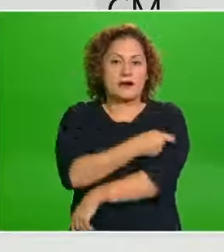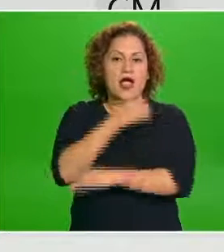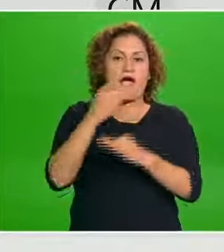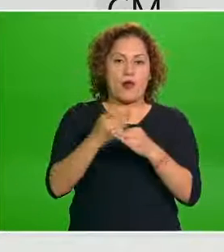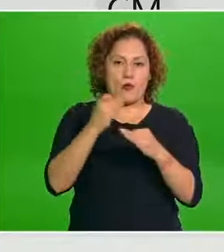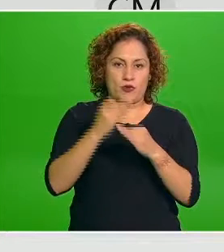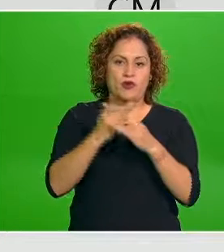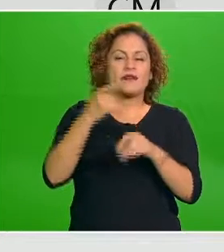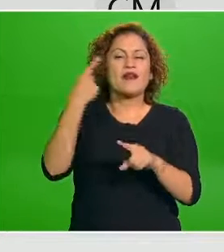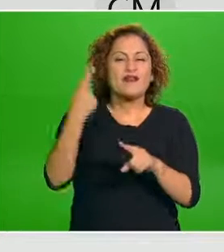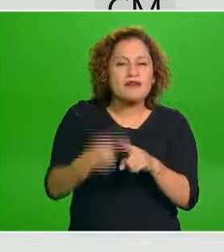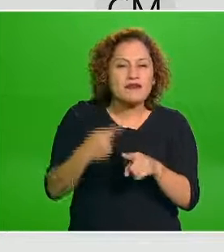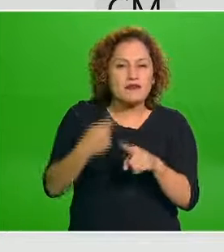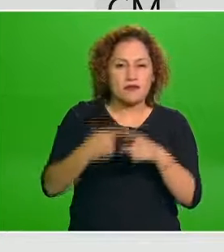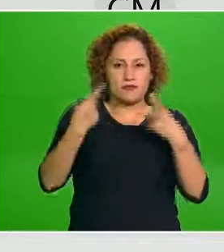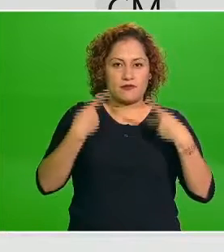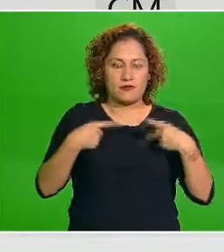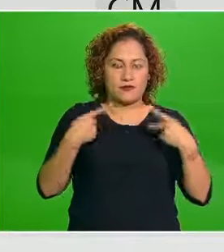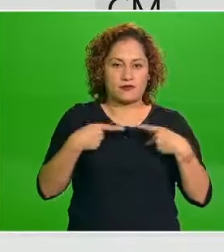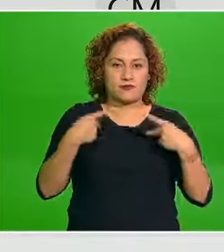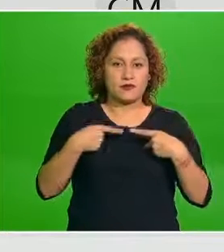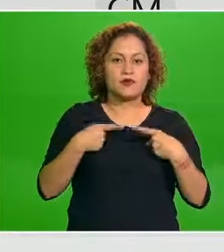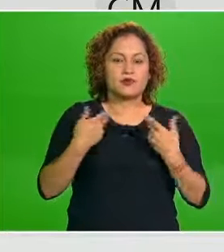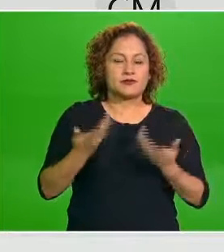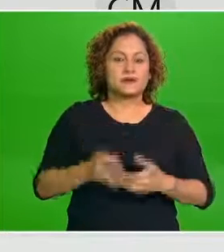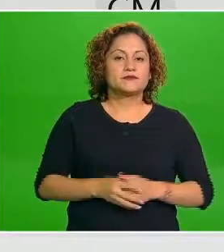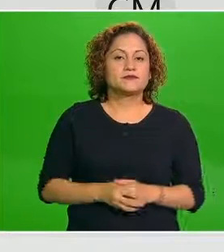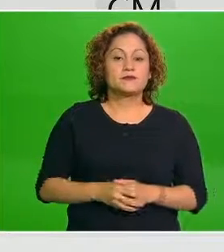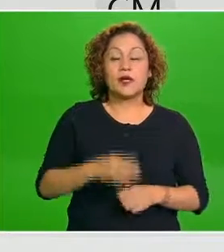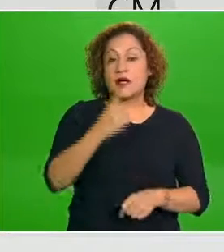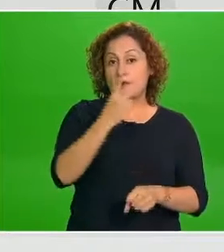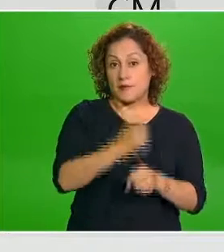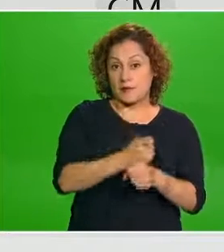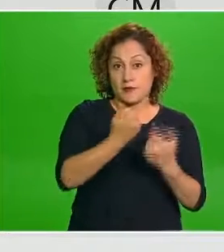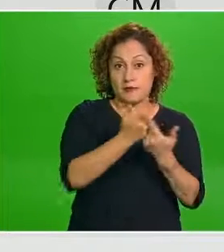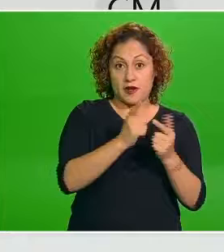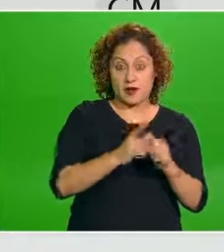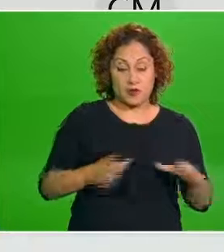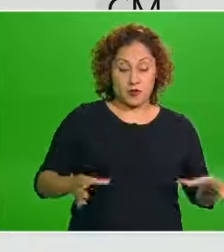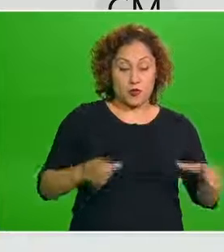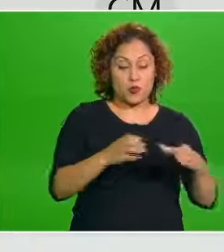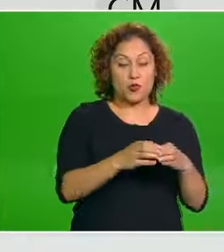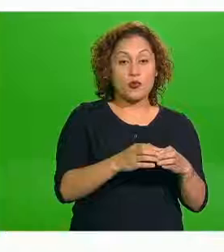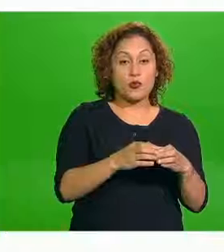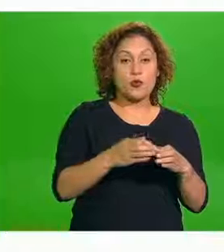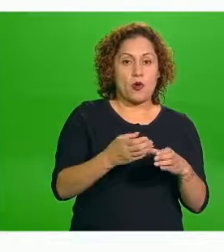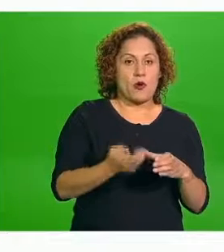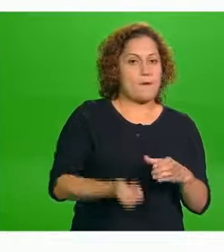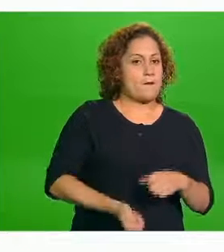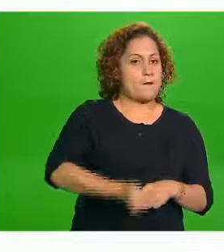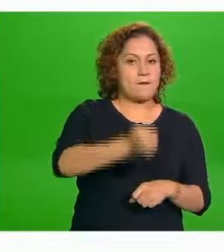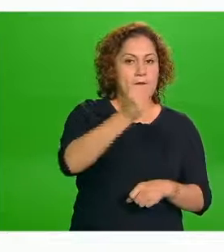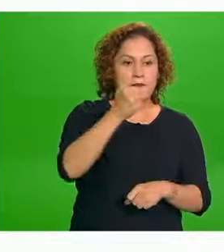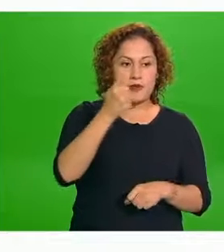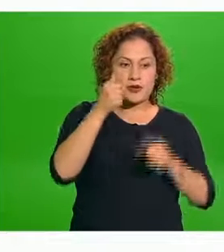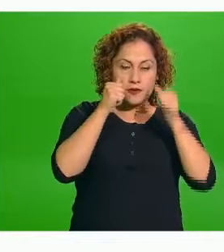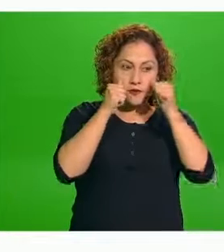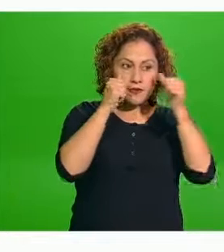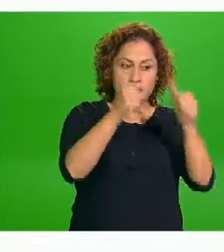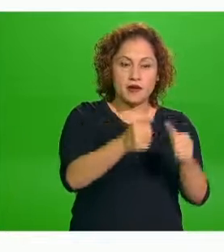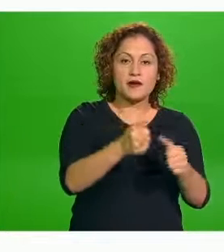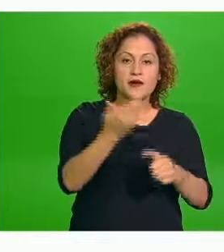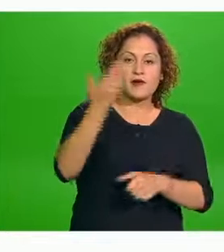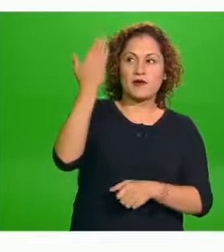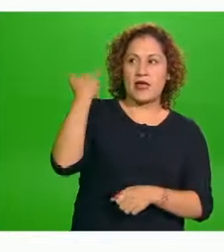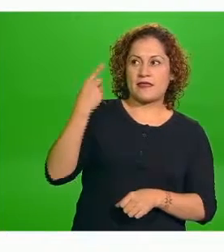está siendo en estos momentos implementada. El primero de ellos que inició, que fue el primero en iniciar desde diciembre